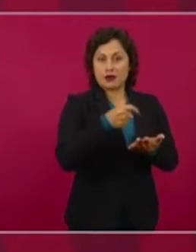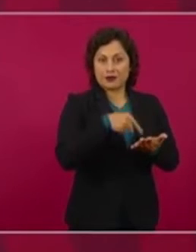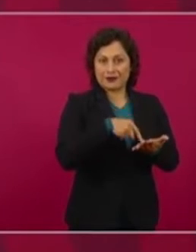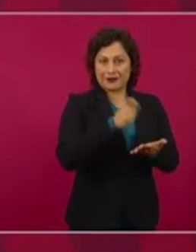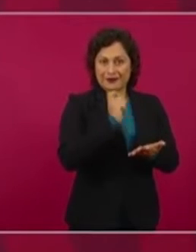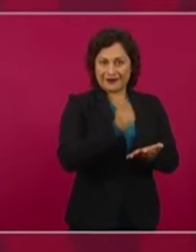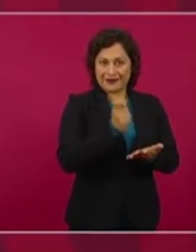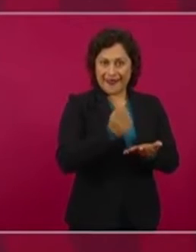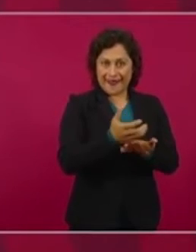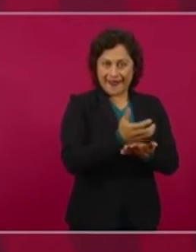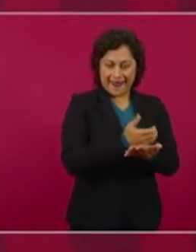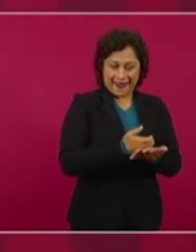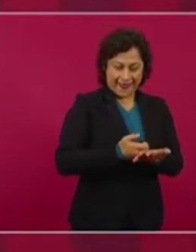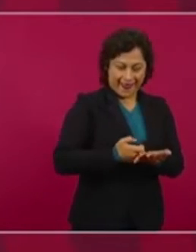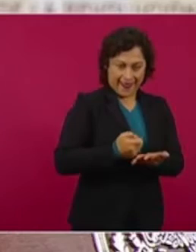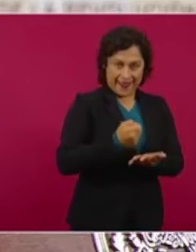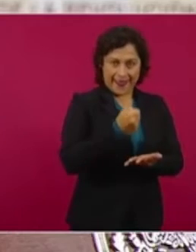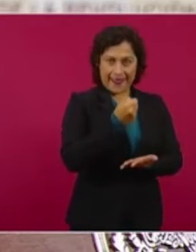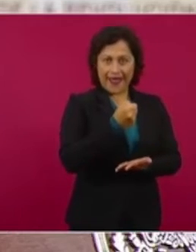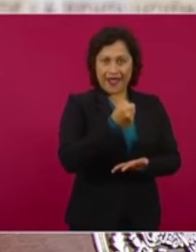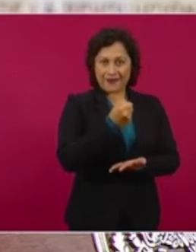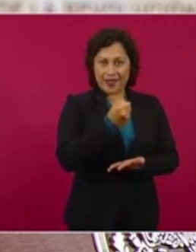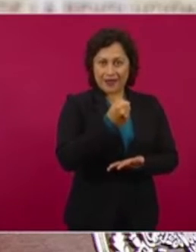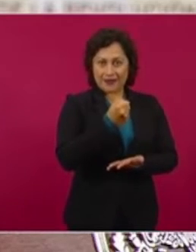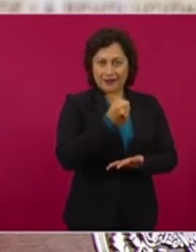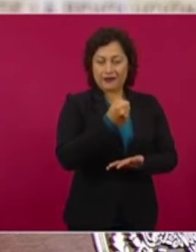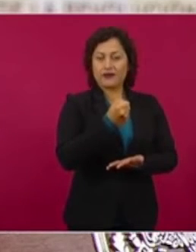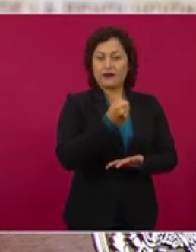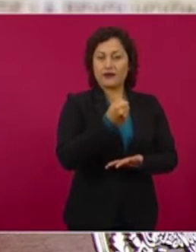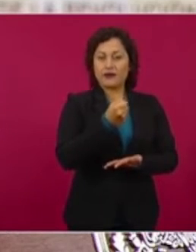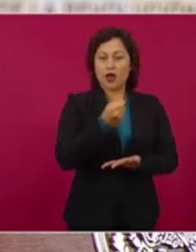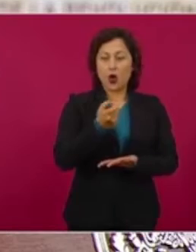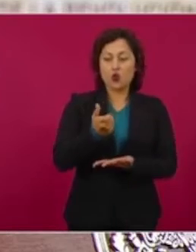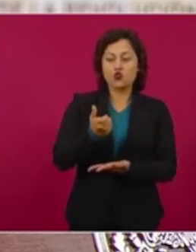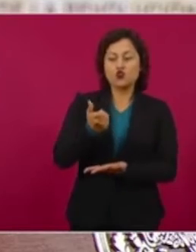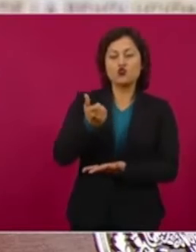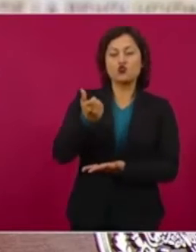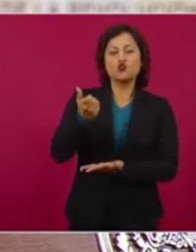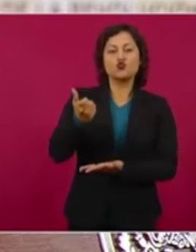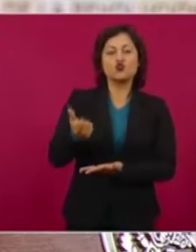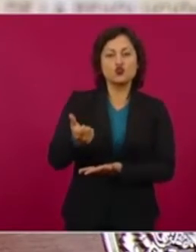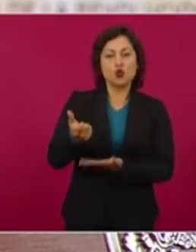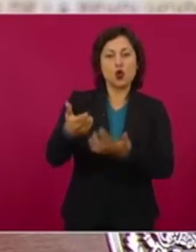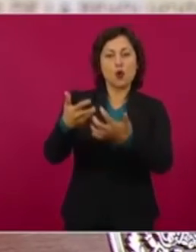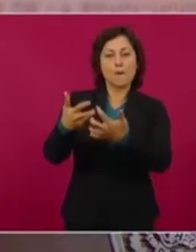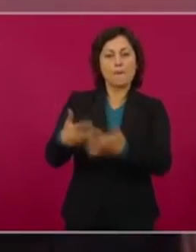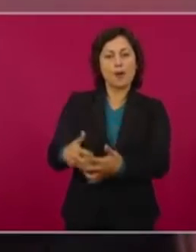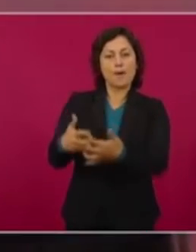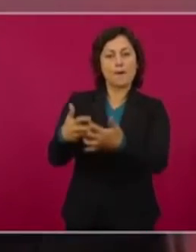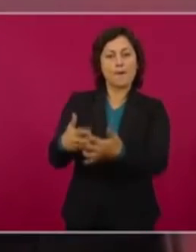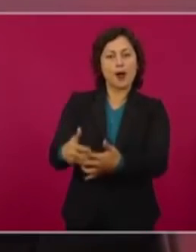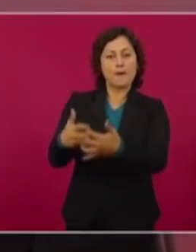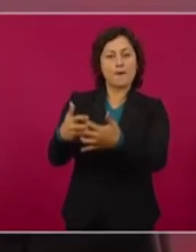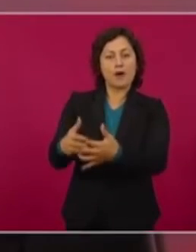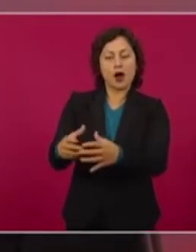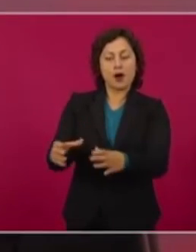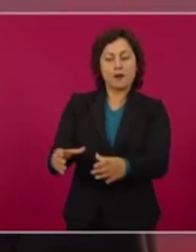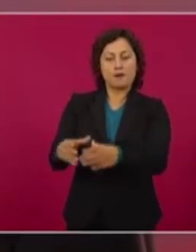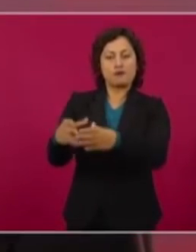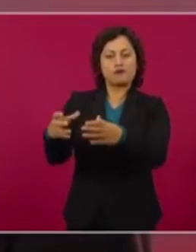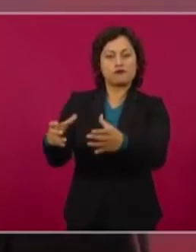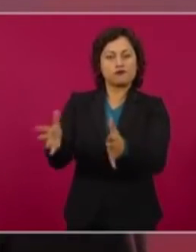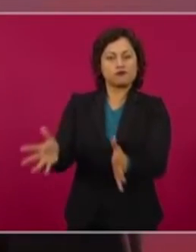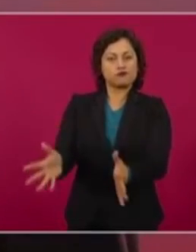de la venta del petróleo crudo e incrementar todavía